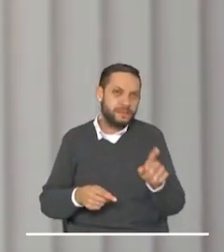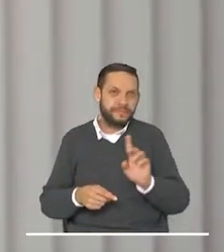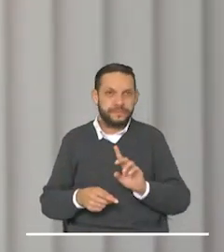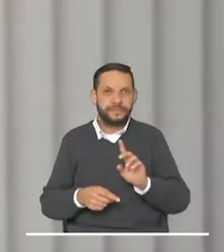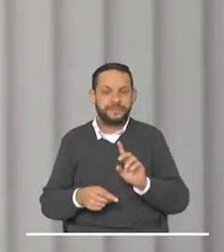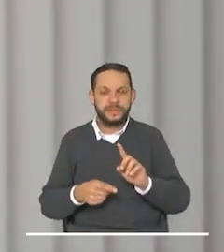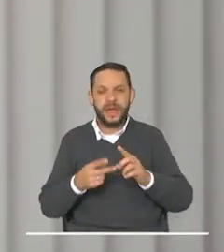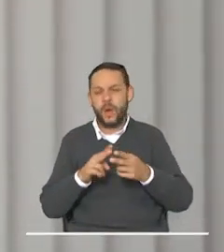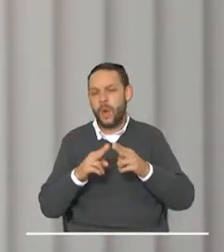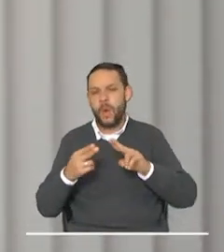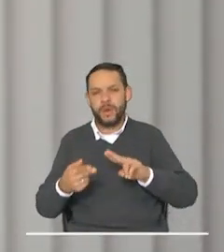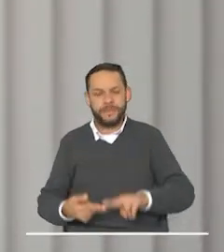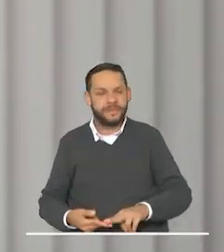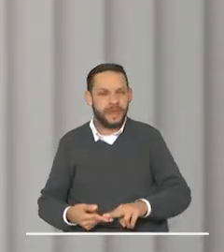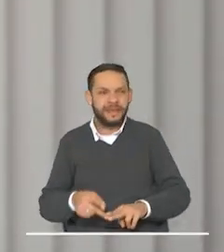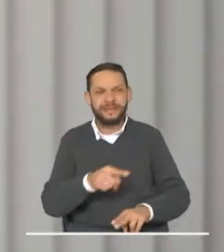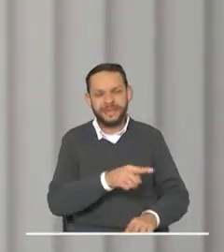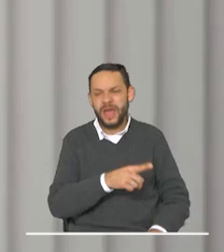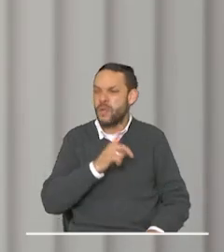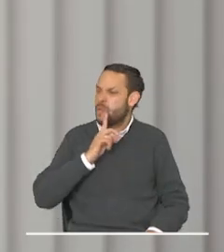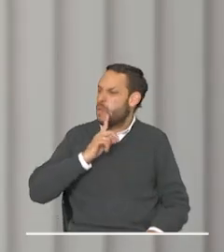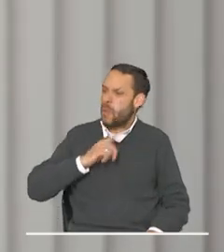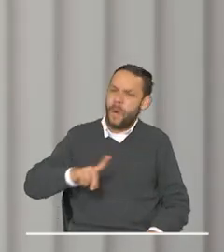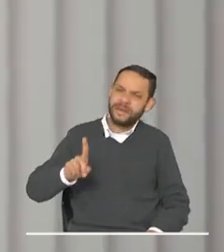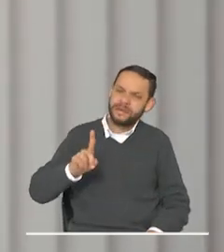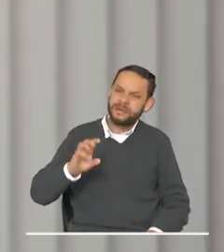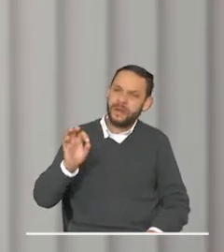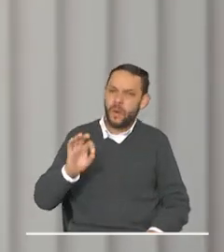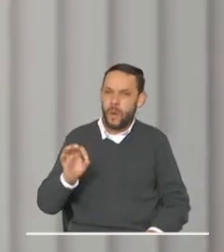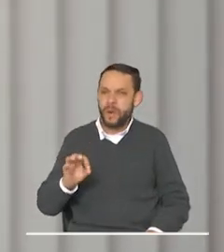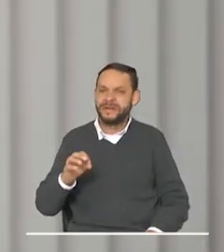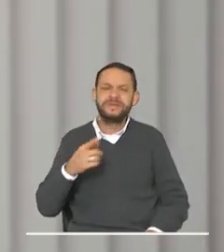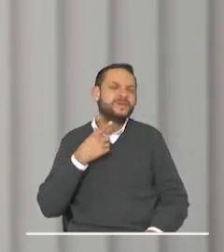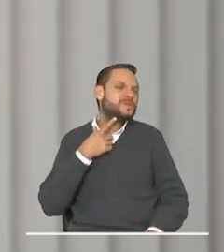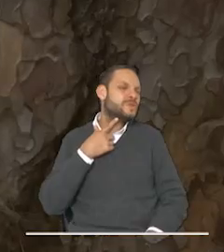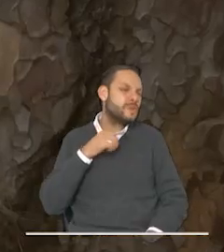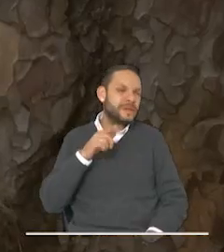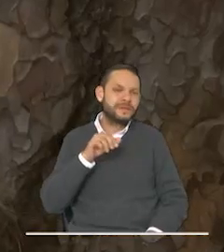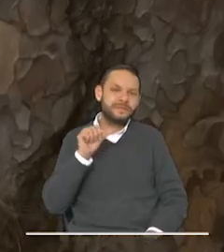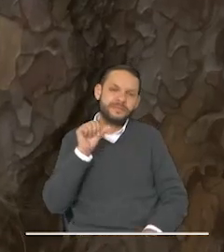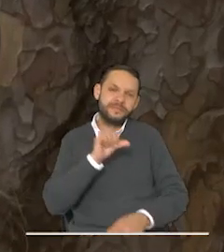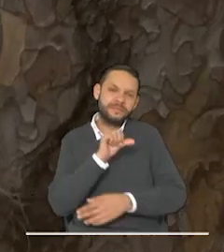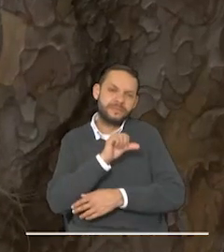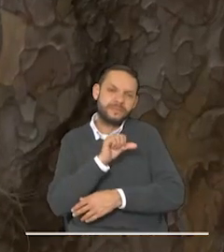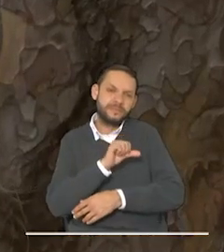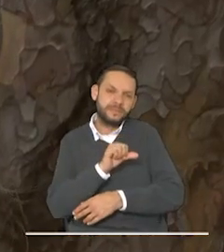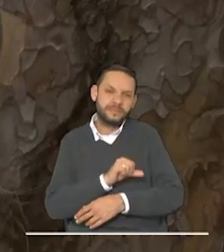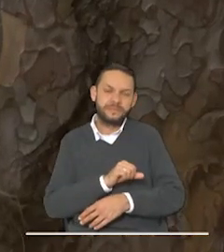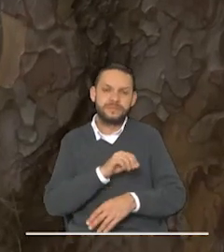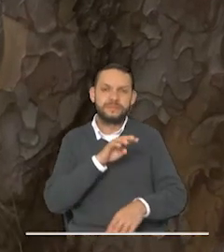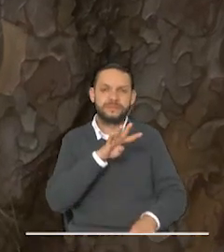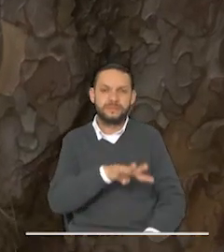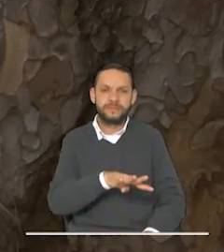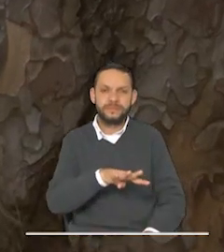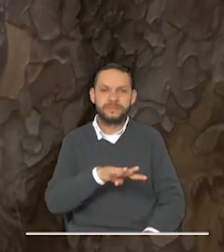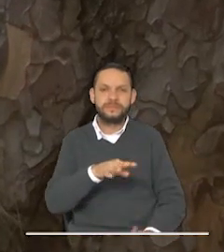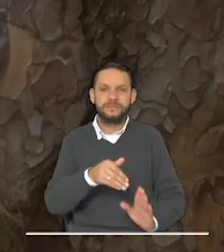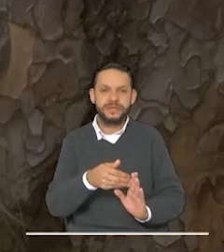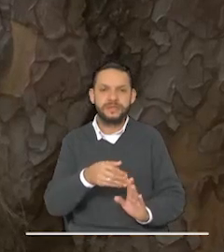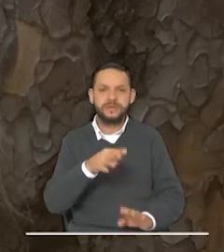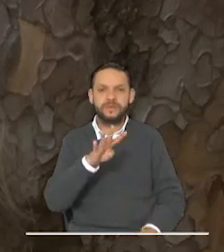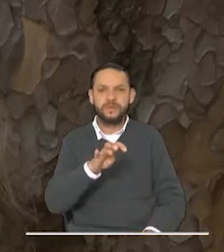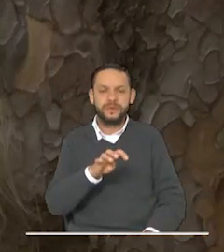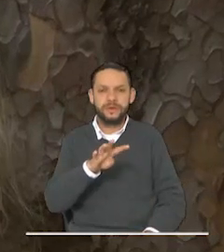interpretación de la de esa realidad de los 5000 que le dieron en donde 4.998 fueron ricos